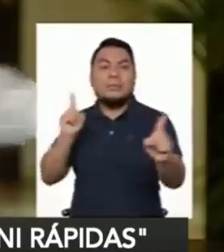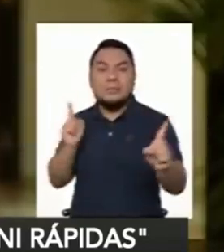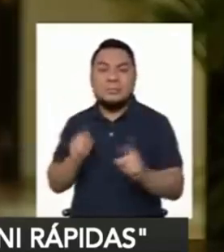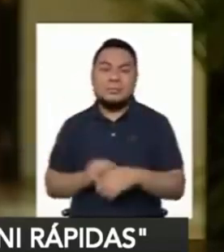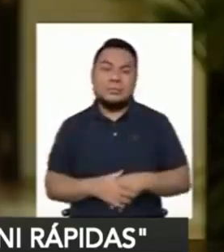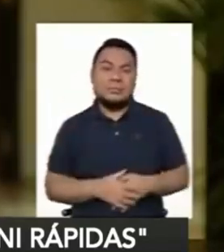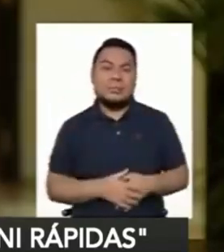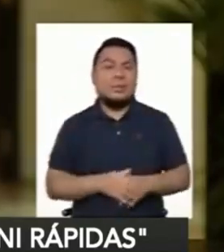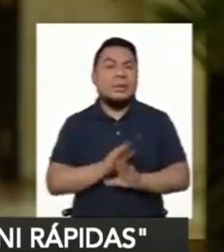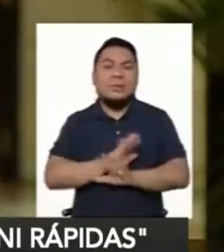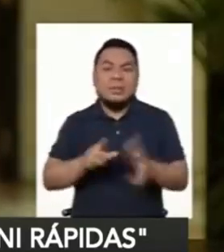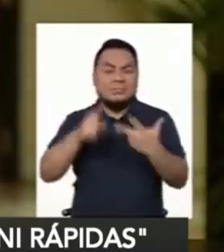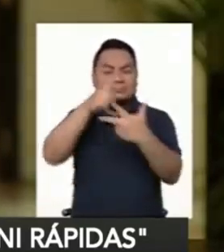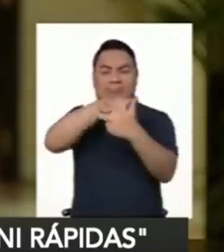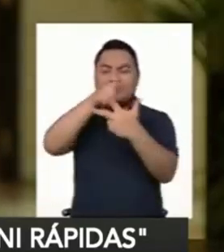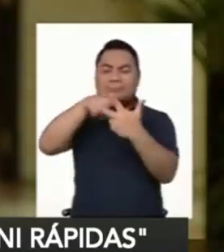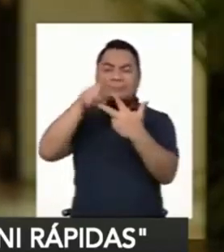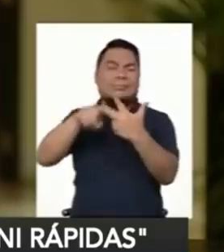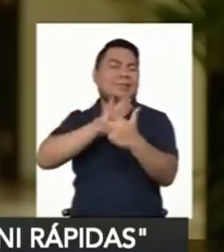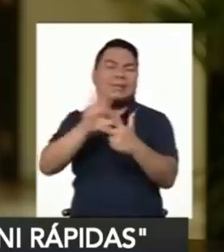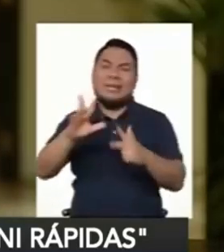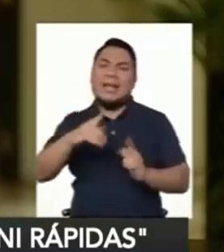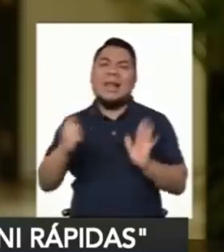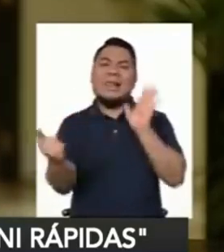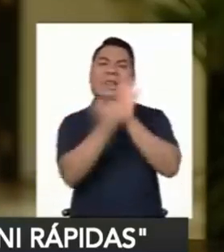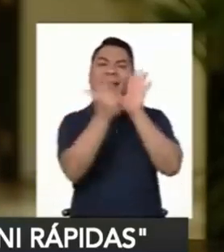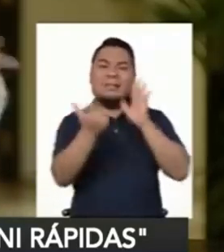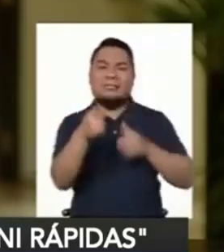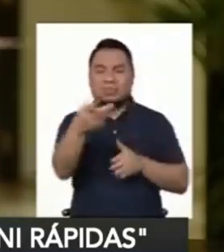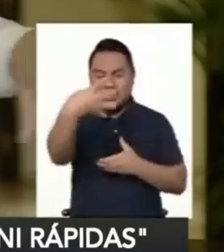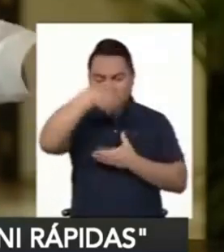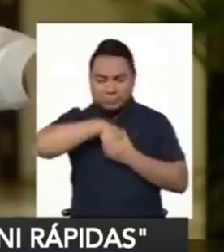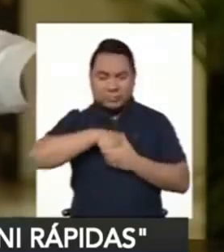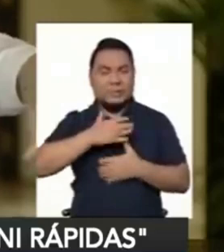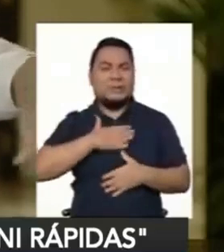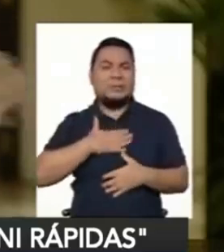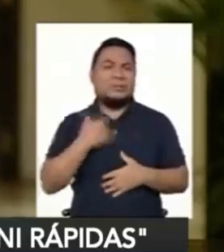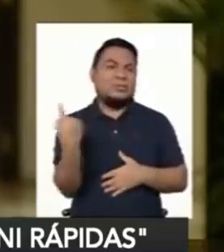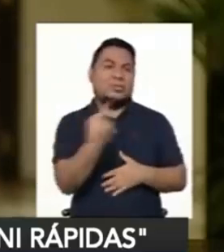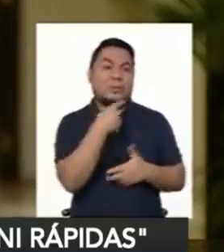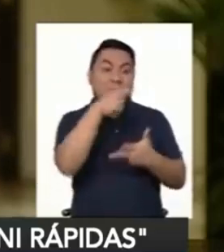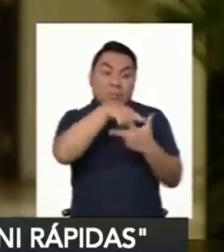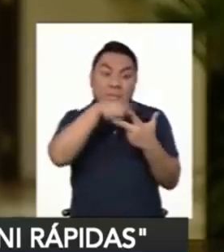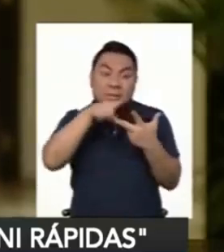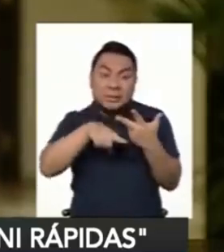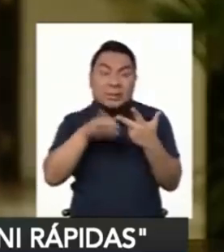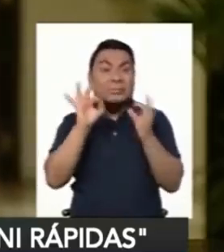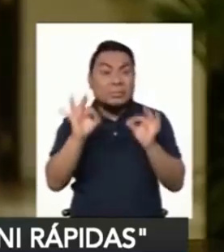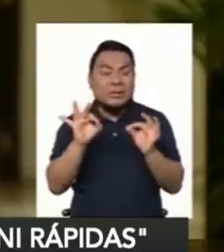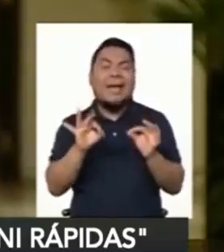distanciamiento? O sea, eso tenemos que respetarlo. Tenemos las medidas en salud y